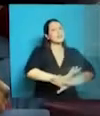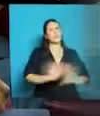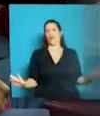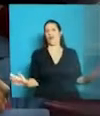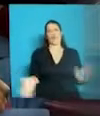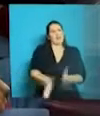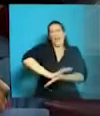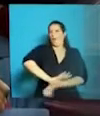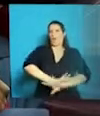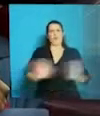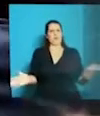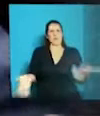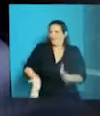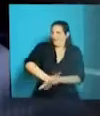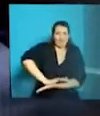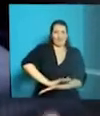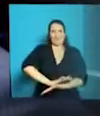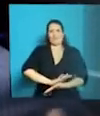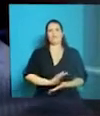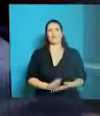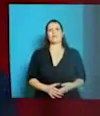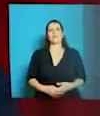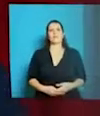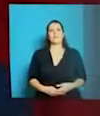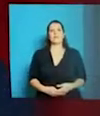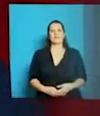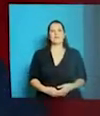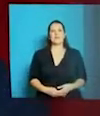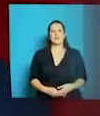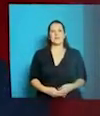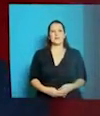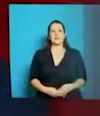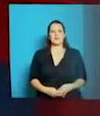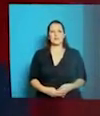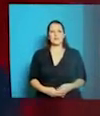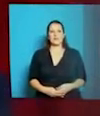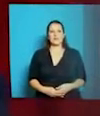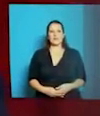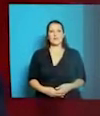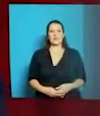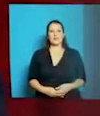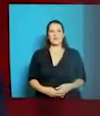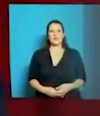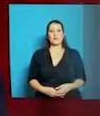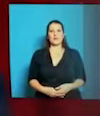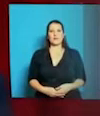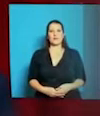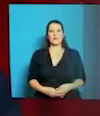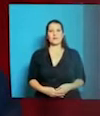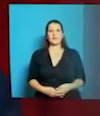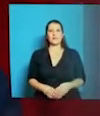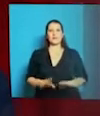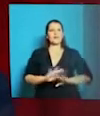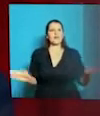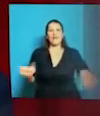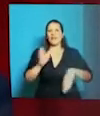ustedes saben que veníamos en un camino de descenso y el año pasado fue un año muy difícil para la economía argentina. Pero también no hay